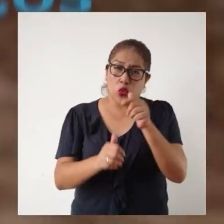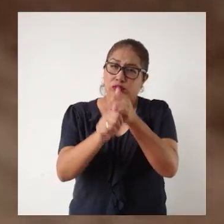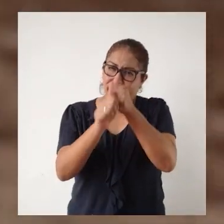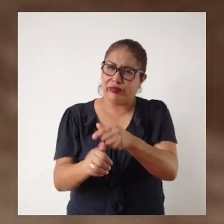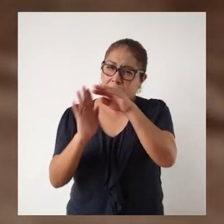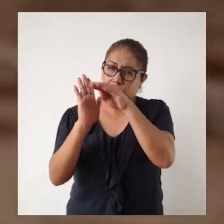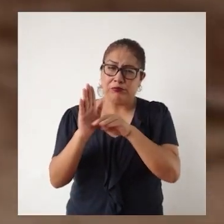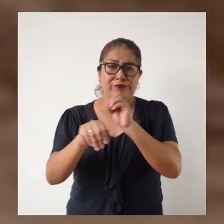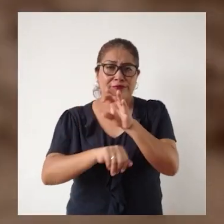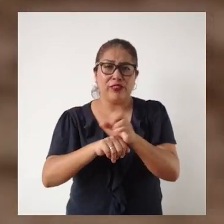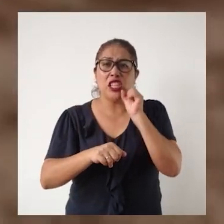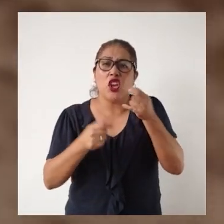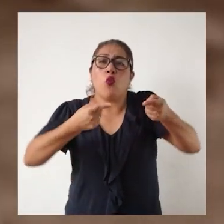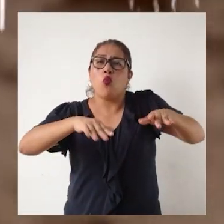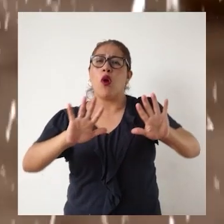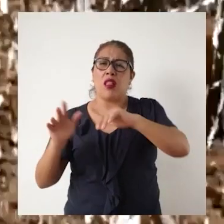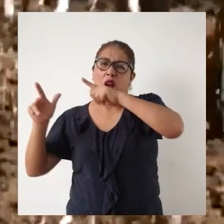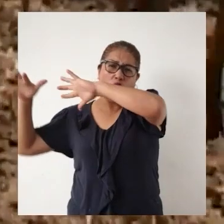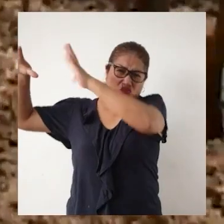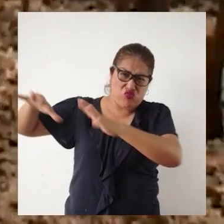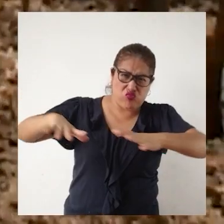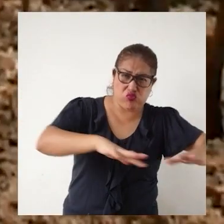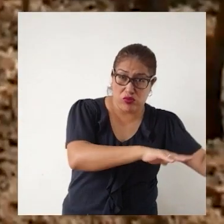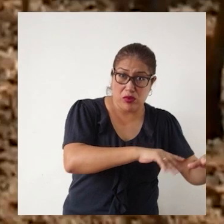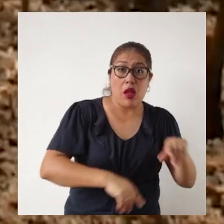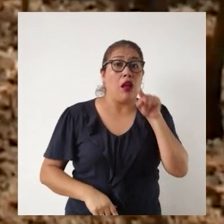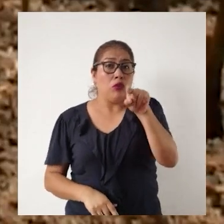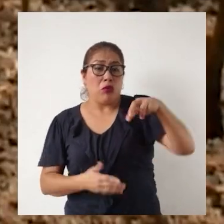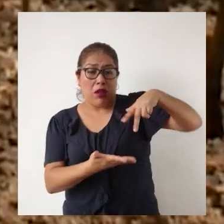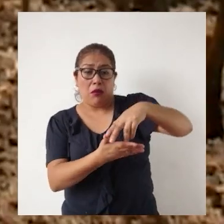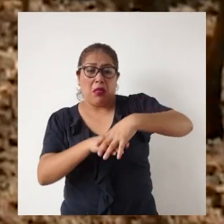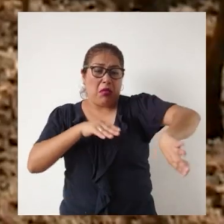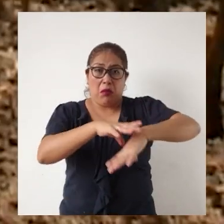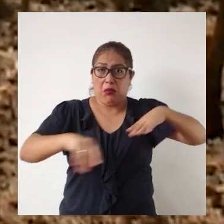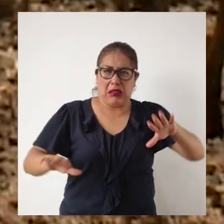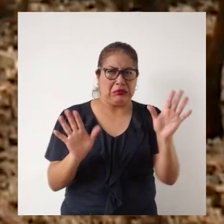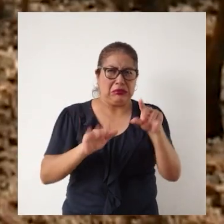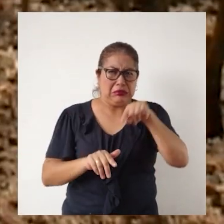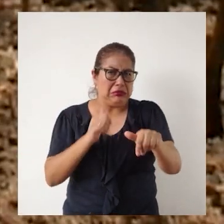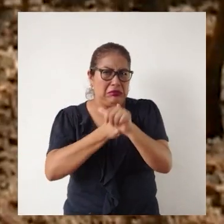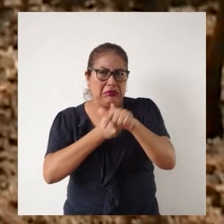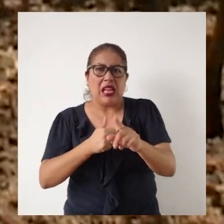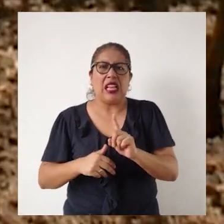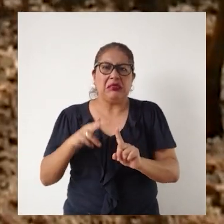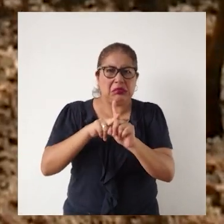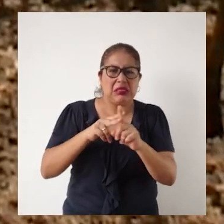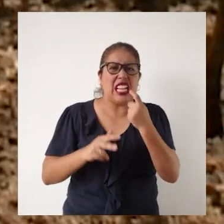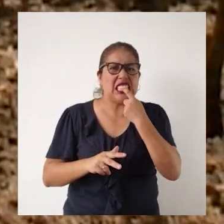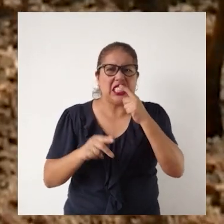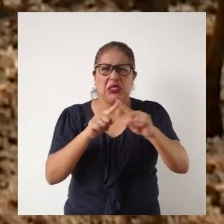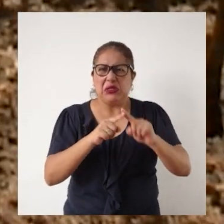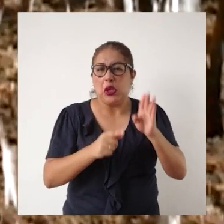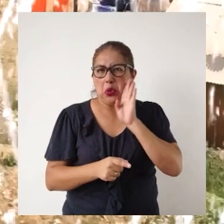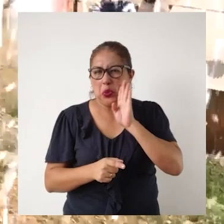Sigue estas recomendaciones ante la ocurrencia de huaicos. No camines descalzo. El lodo puede contener objetos con puntas o bordes afilados